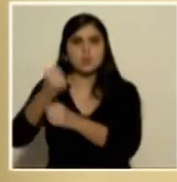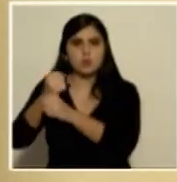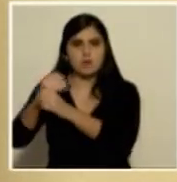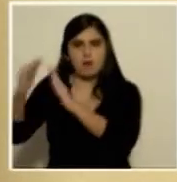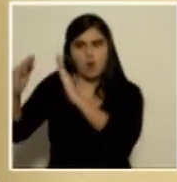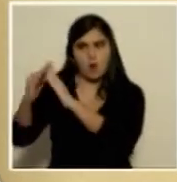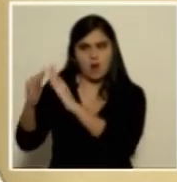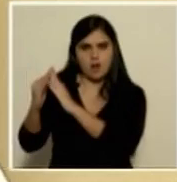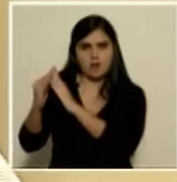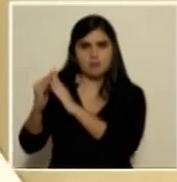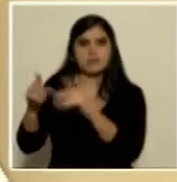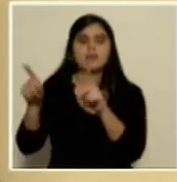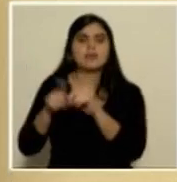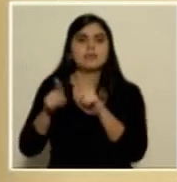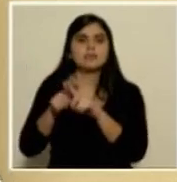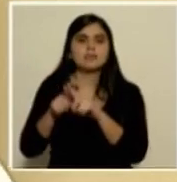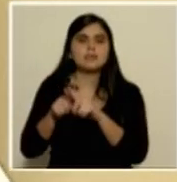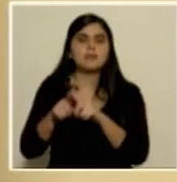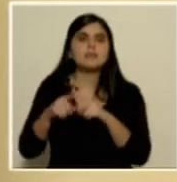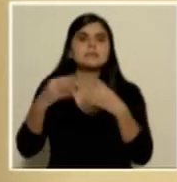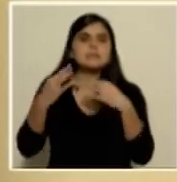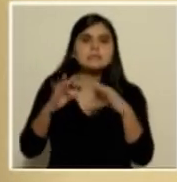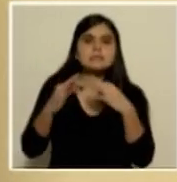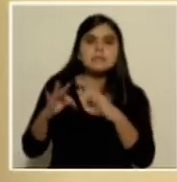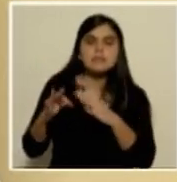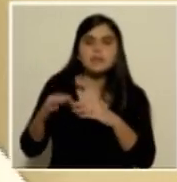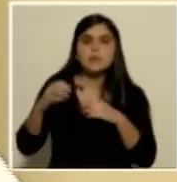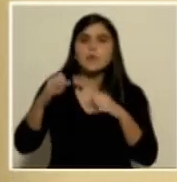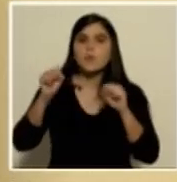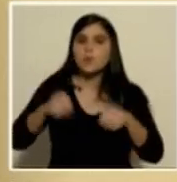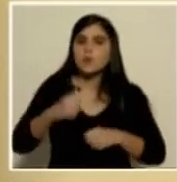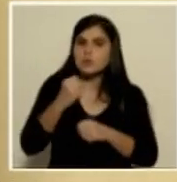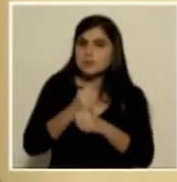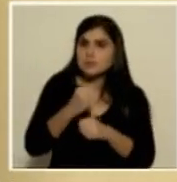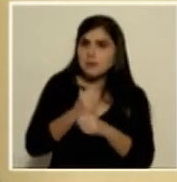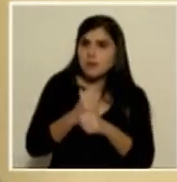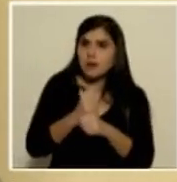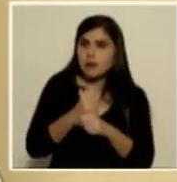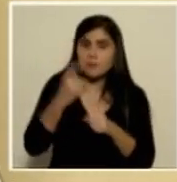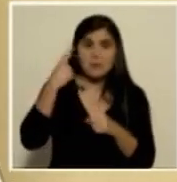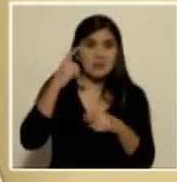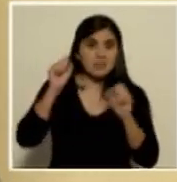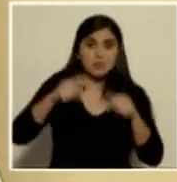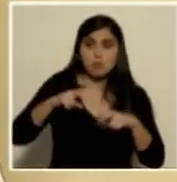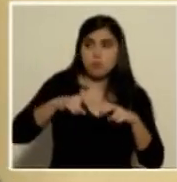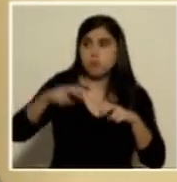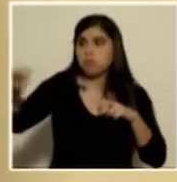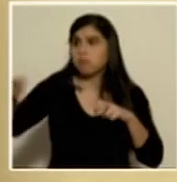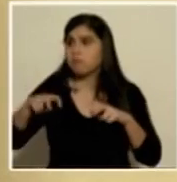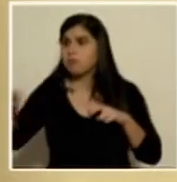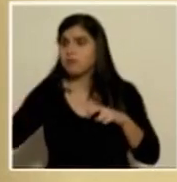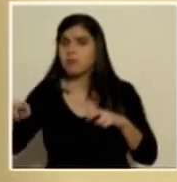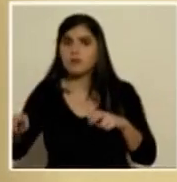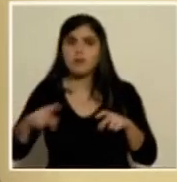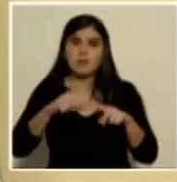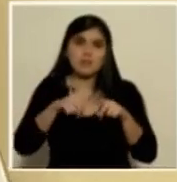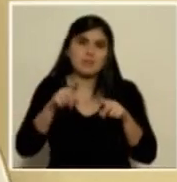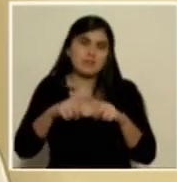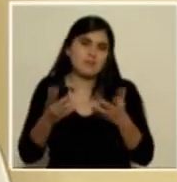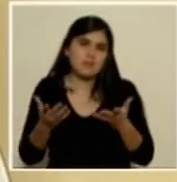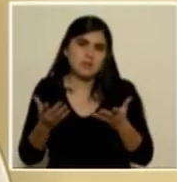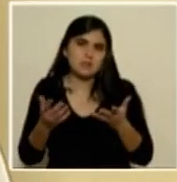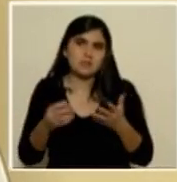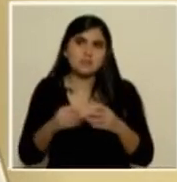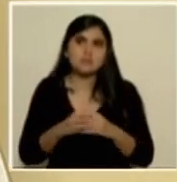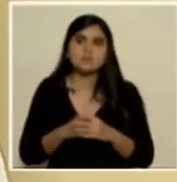garantizando también de que se pueda operar de manera virtual para que no hayan estos efectos de adicionar tensiones a